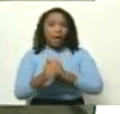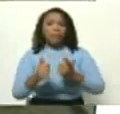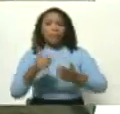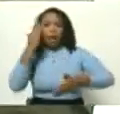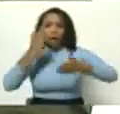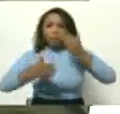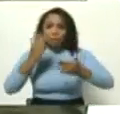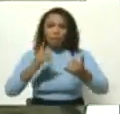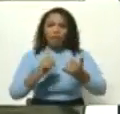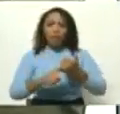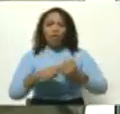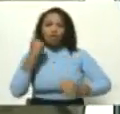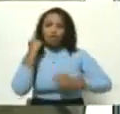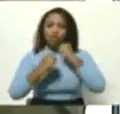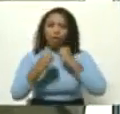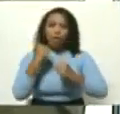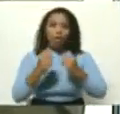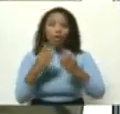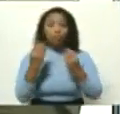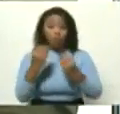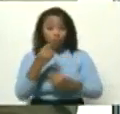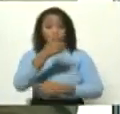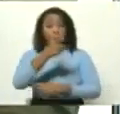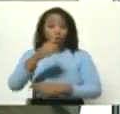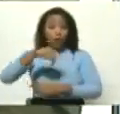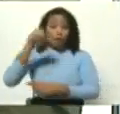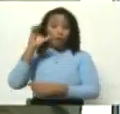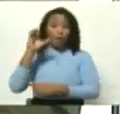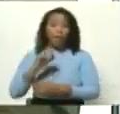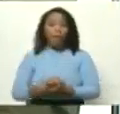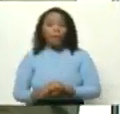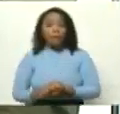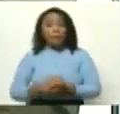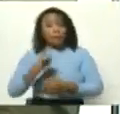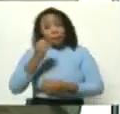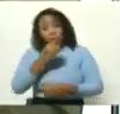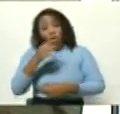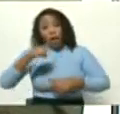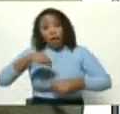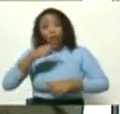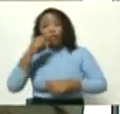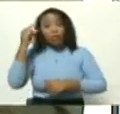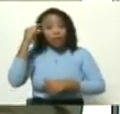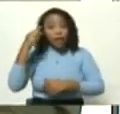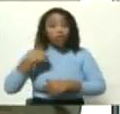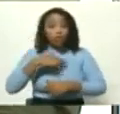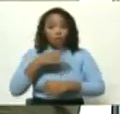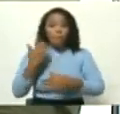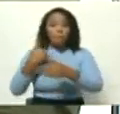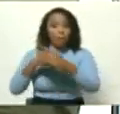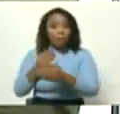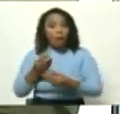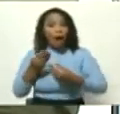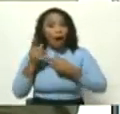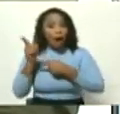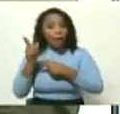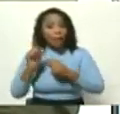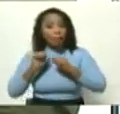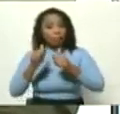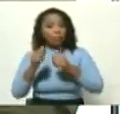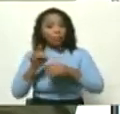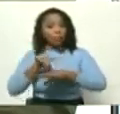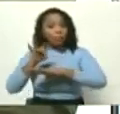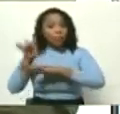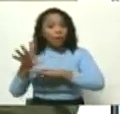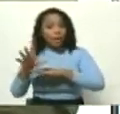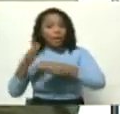atletismo, corredores. Tenemos muchos en la ciudad de Caracas y precisamente, bueno, en estos días vamos a dejar allí en lo que es la